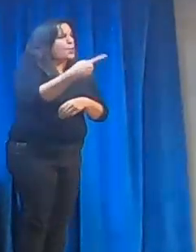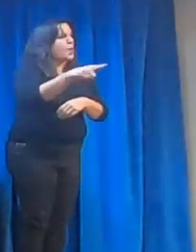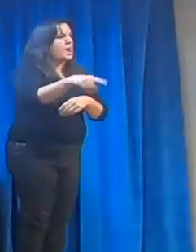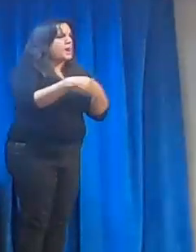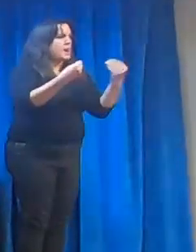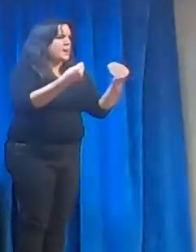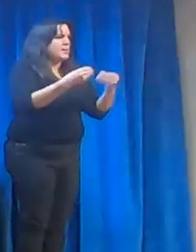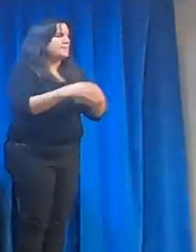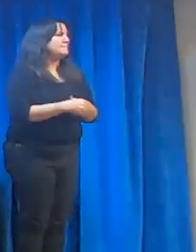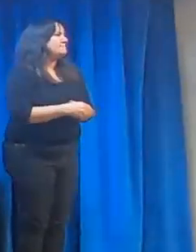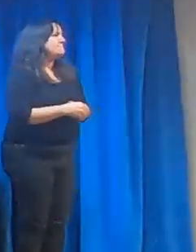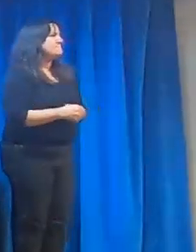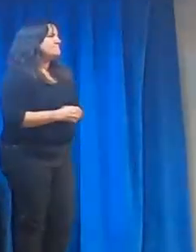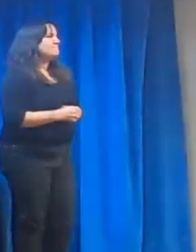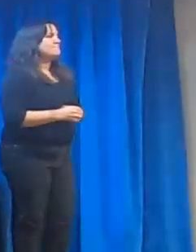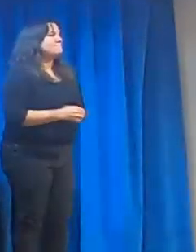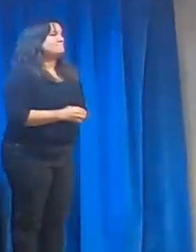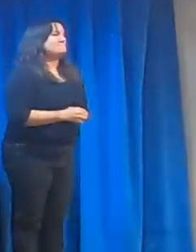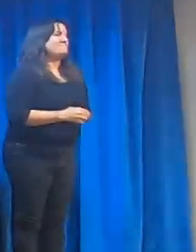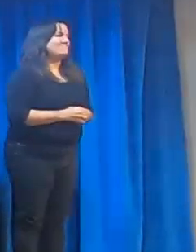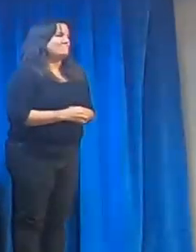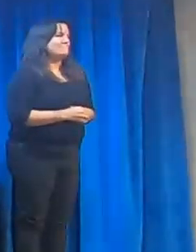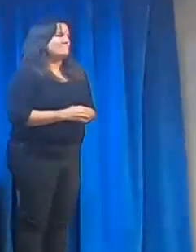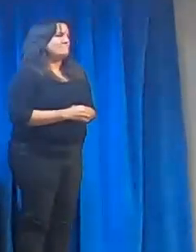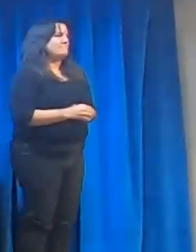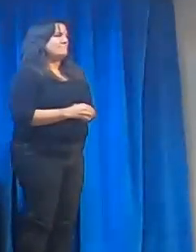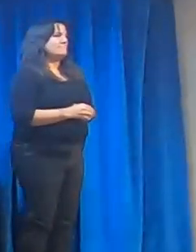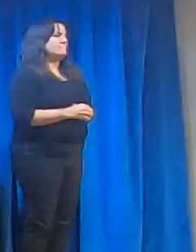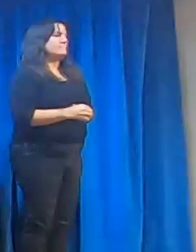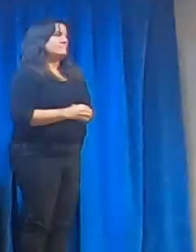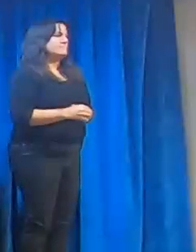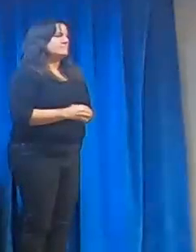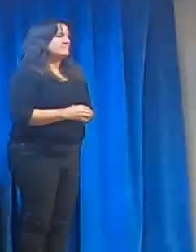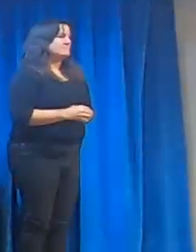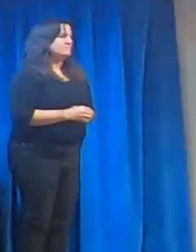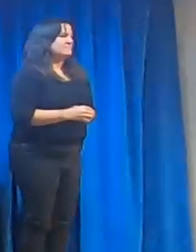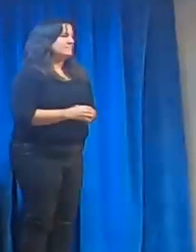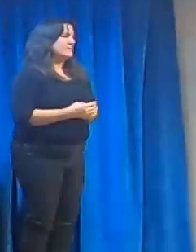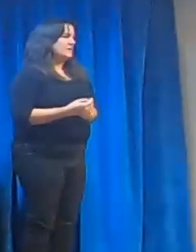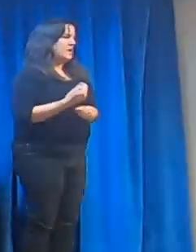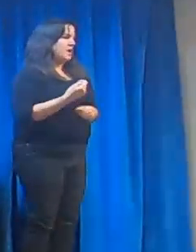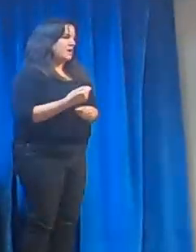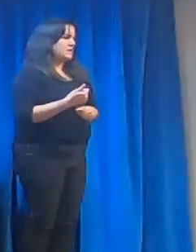¿Alguien quiere tomar la palabra? ¿Podemos ir armando algo entre todos?